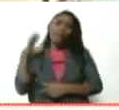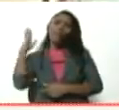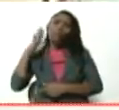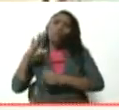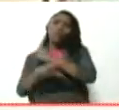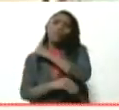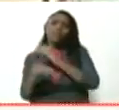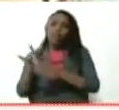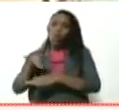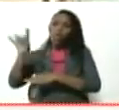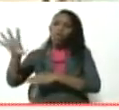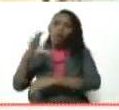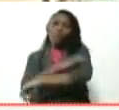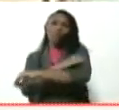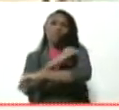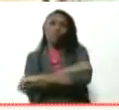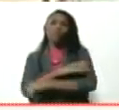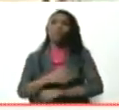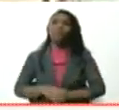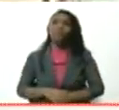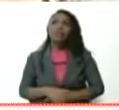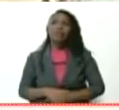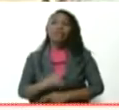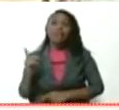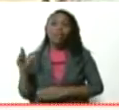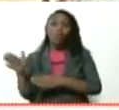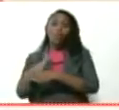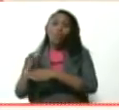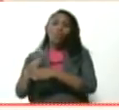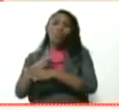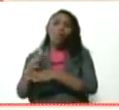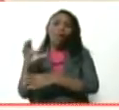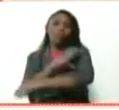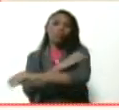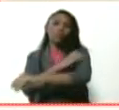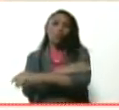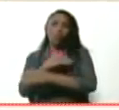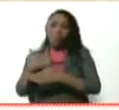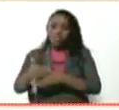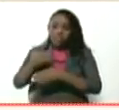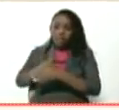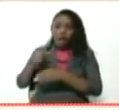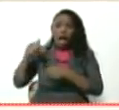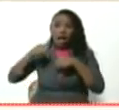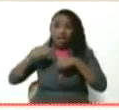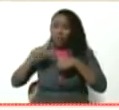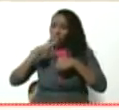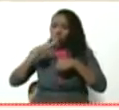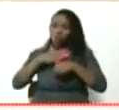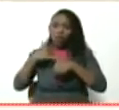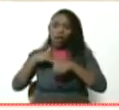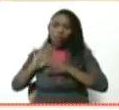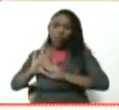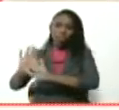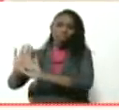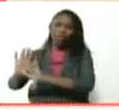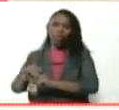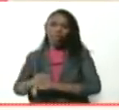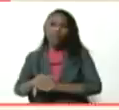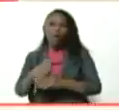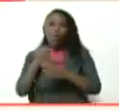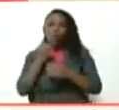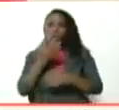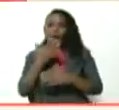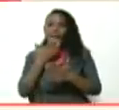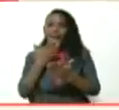se los dejamos a la oposición. Que convivan en la oposición. De este lado, no, no los queremos. Bueno, muchísimas